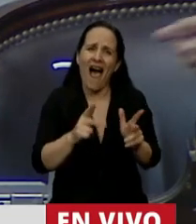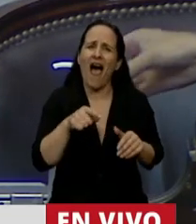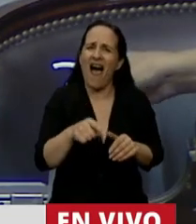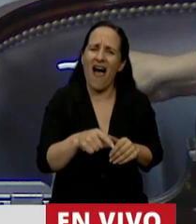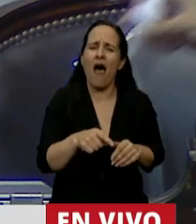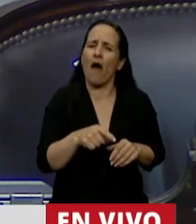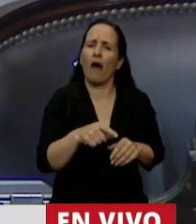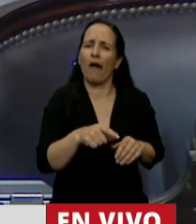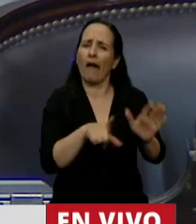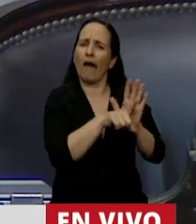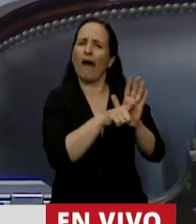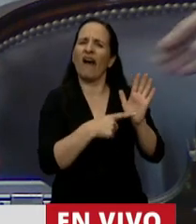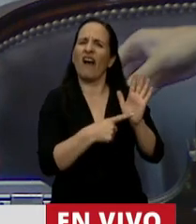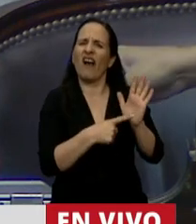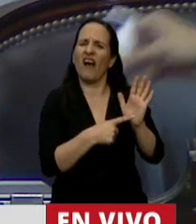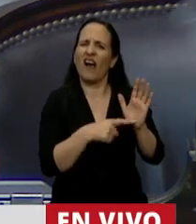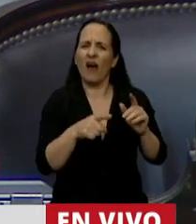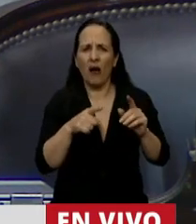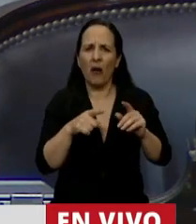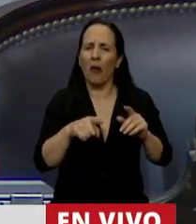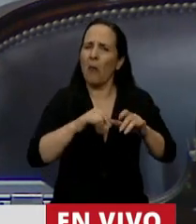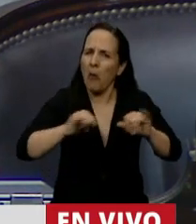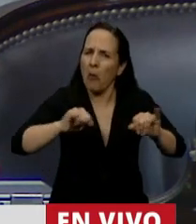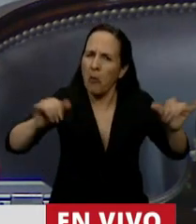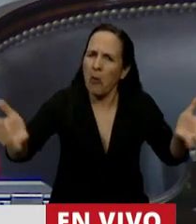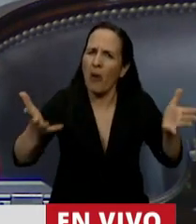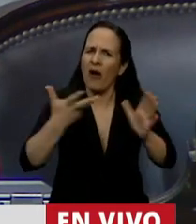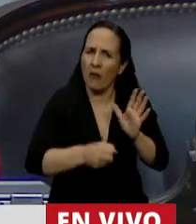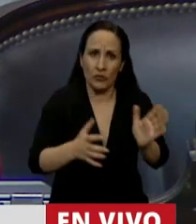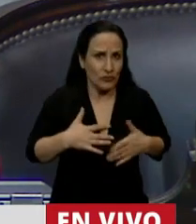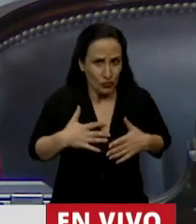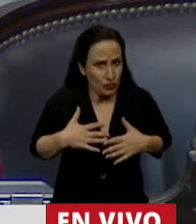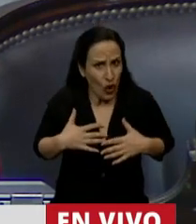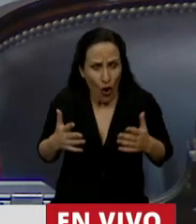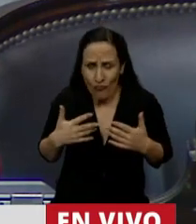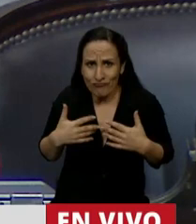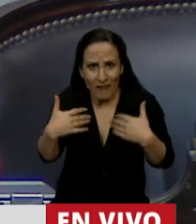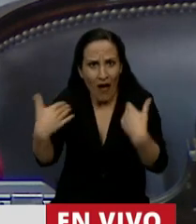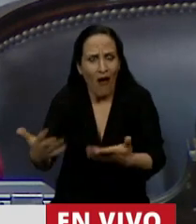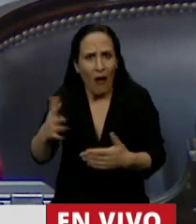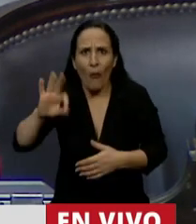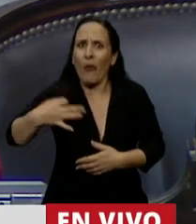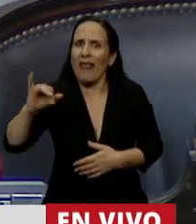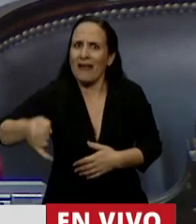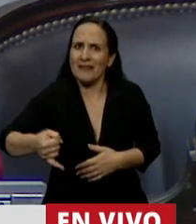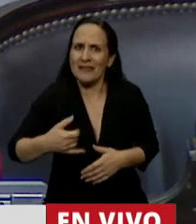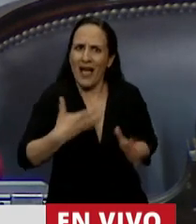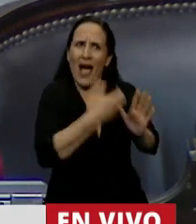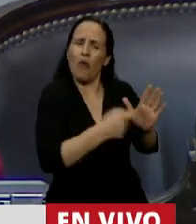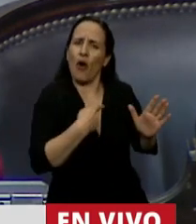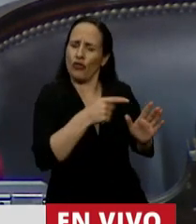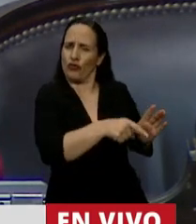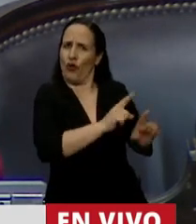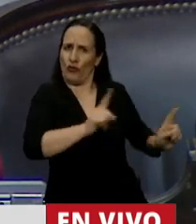legislando promoviendo el aborto yo estoy a favor de la vida y en contra del aborto y quiero que quede claro esto